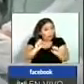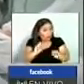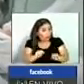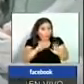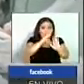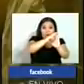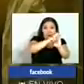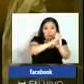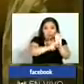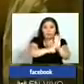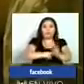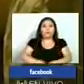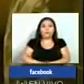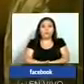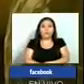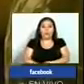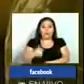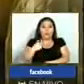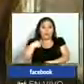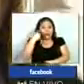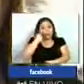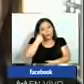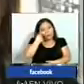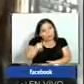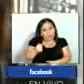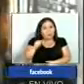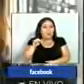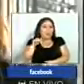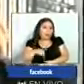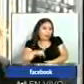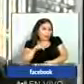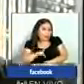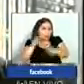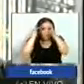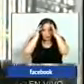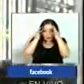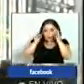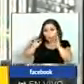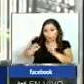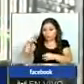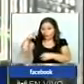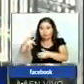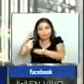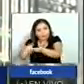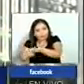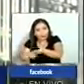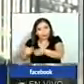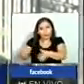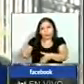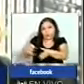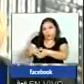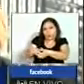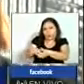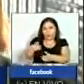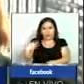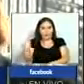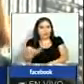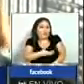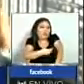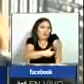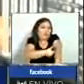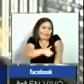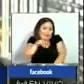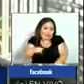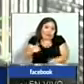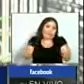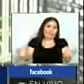requeridos. Fíjense que en este momento habría que tomar decisiones internamente porque somos un hospital pequeño,